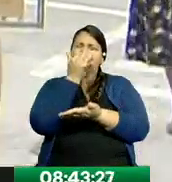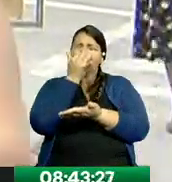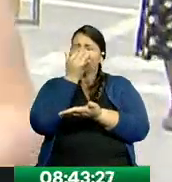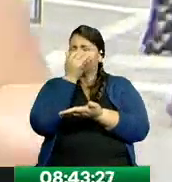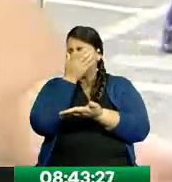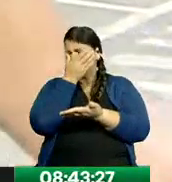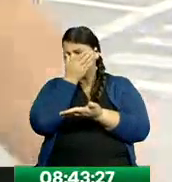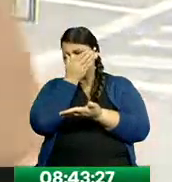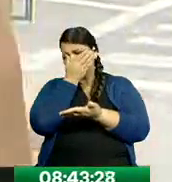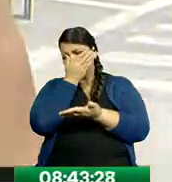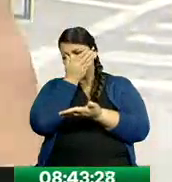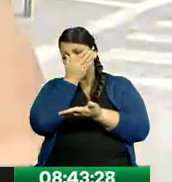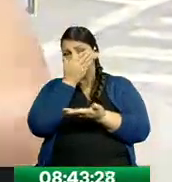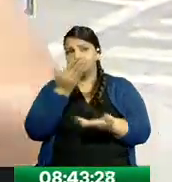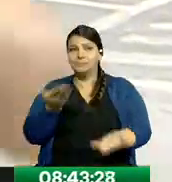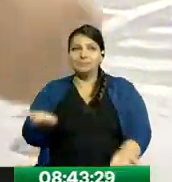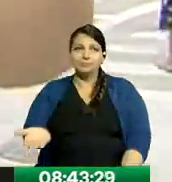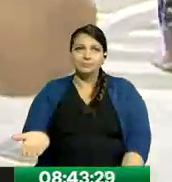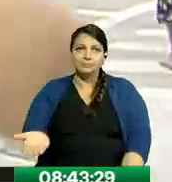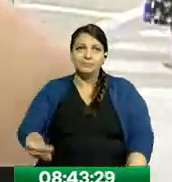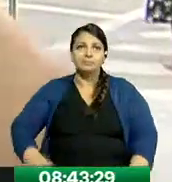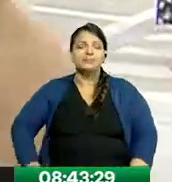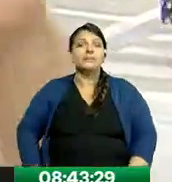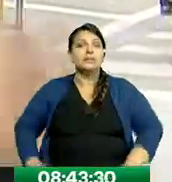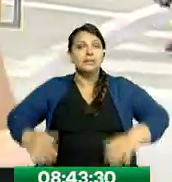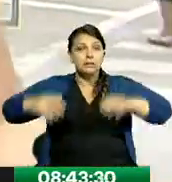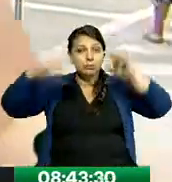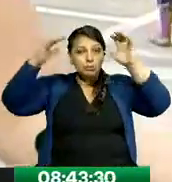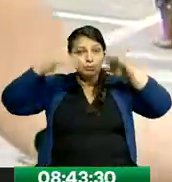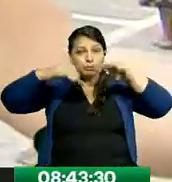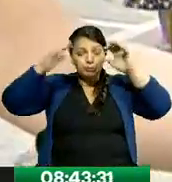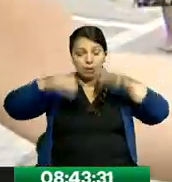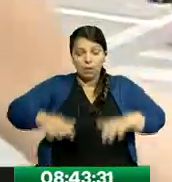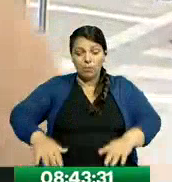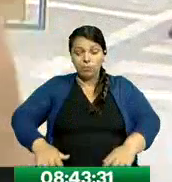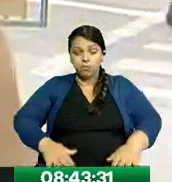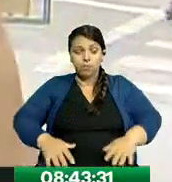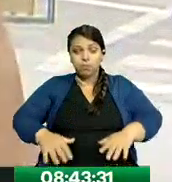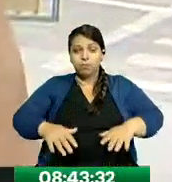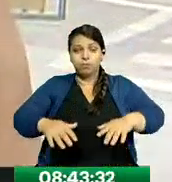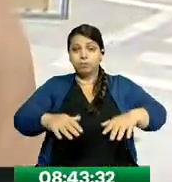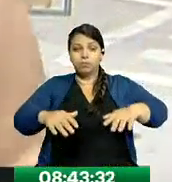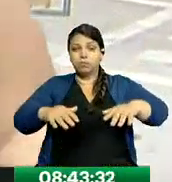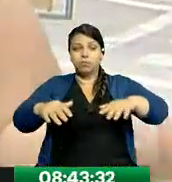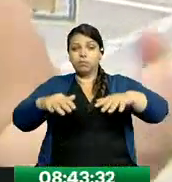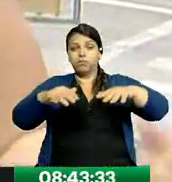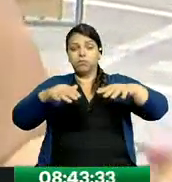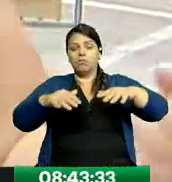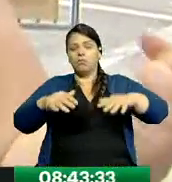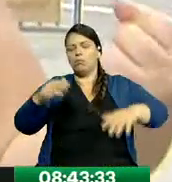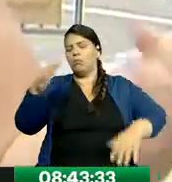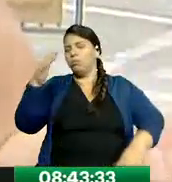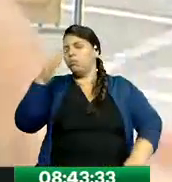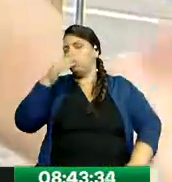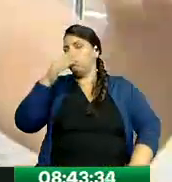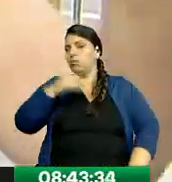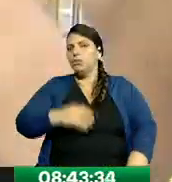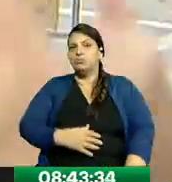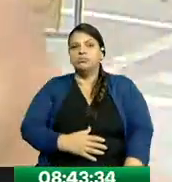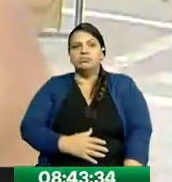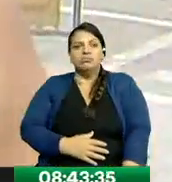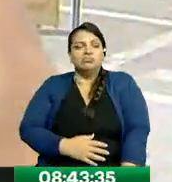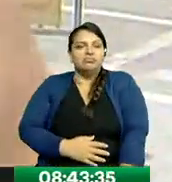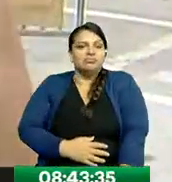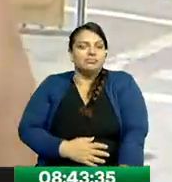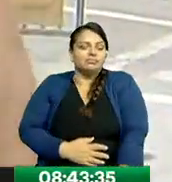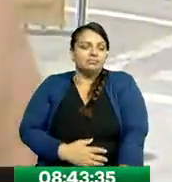y limpian lo de encima y el resto queda. Una media lluvia se tapó todo y entonces, ¿qué hacemos, niña? Es la respuesta que nosotros necesitamos, pero